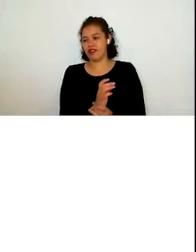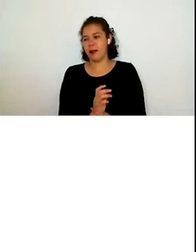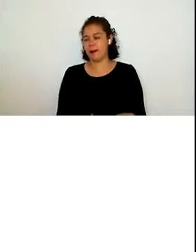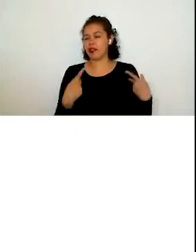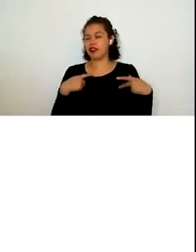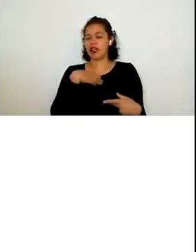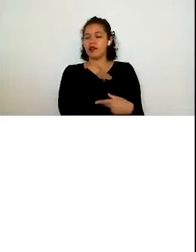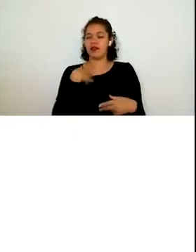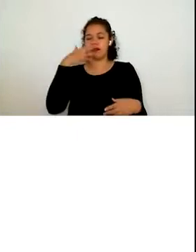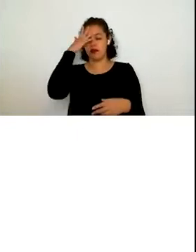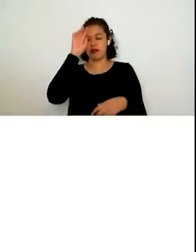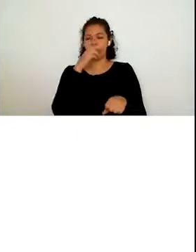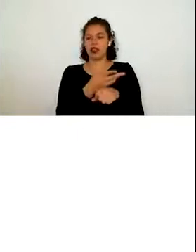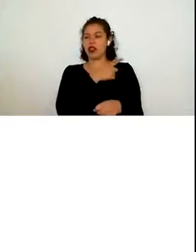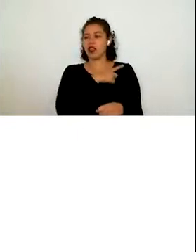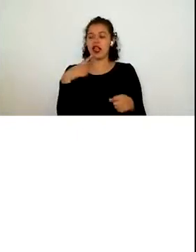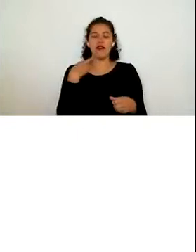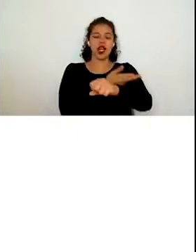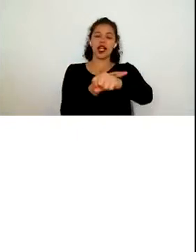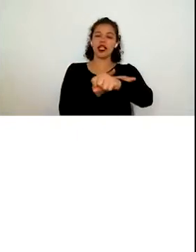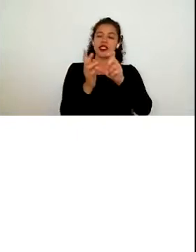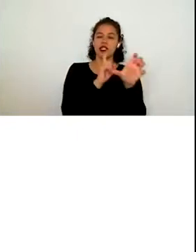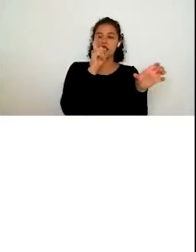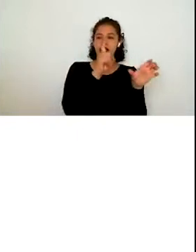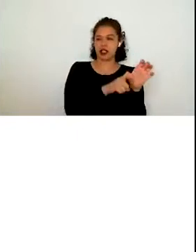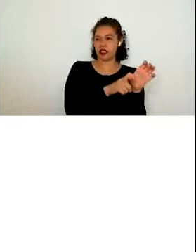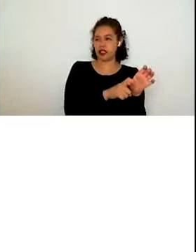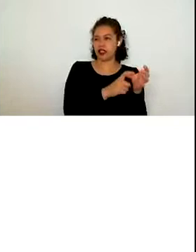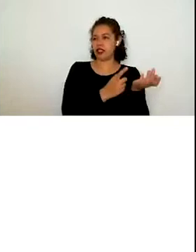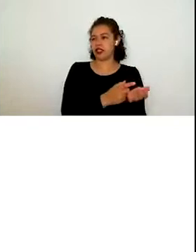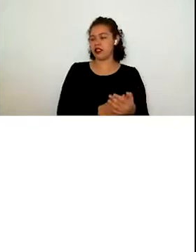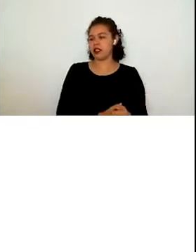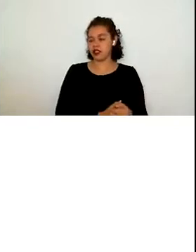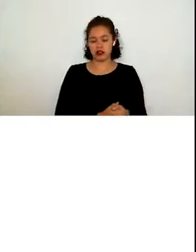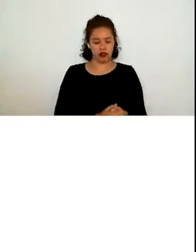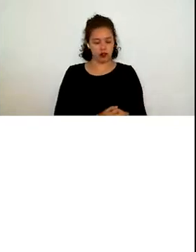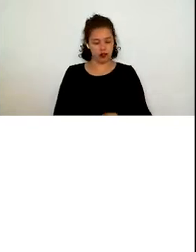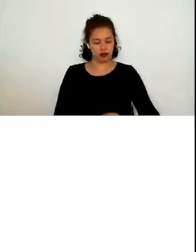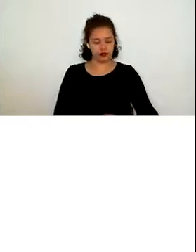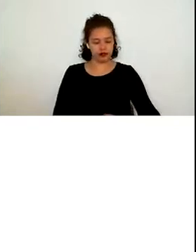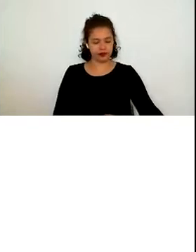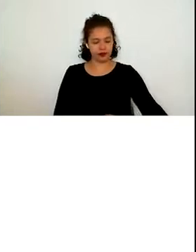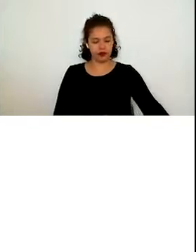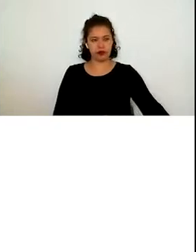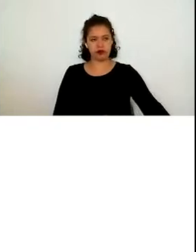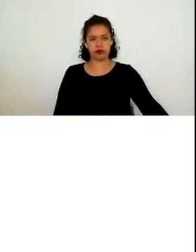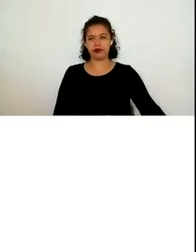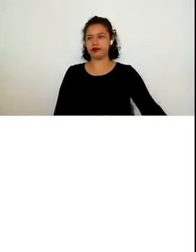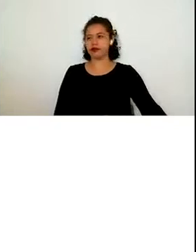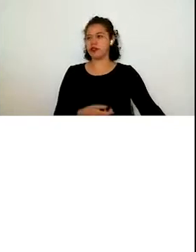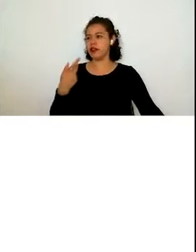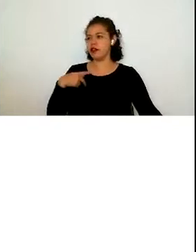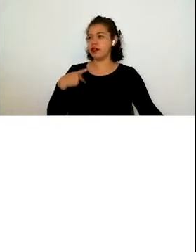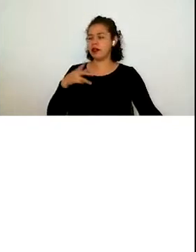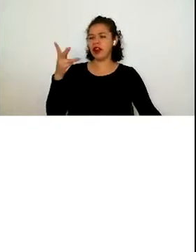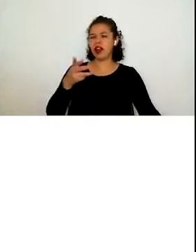estar registrados. Se hizo una consulta, bueno, una persona moral hizo una